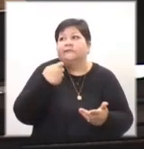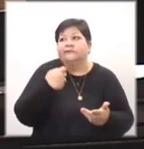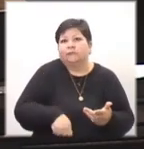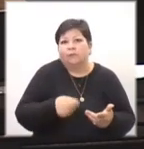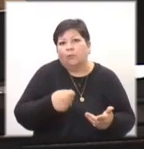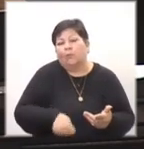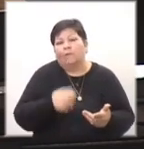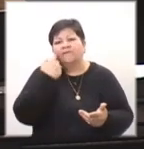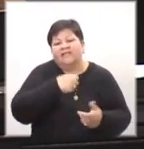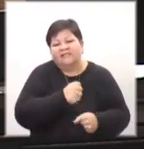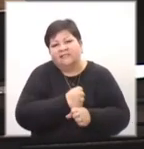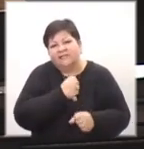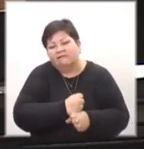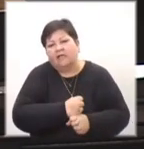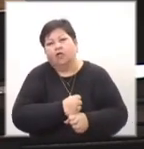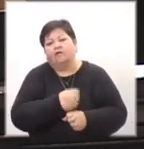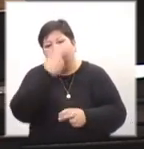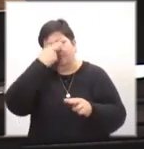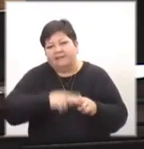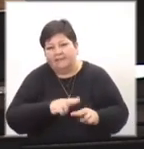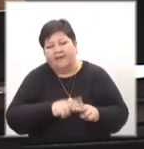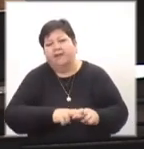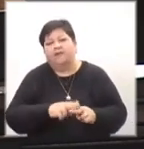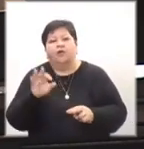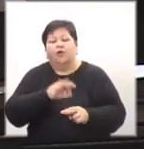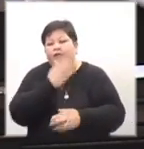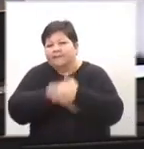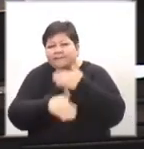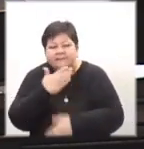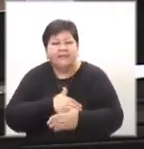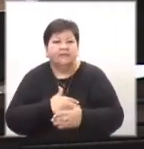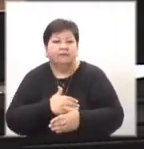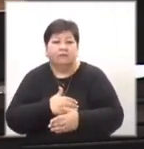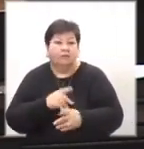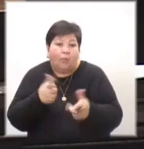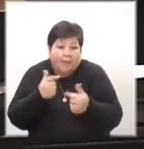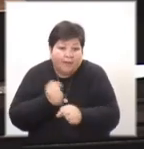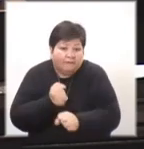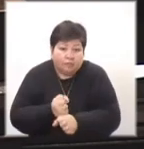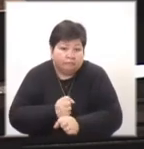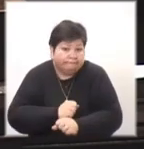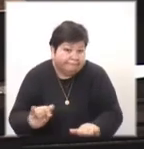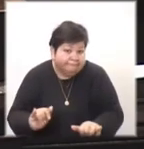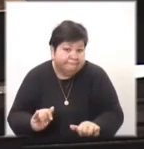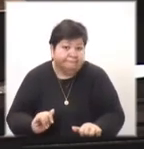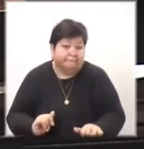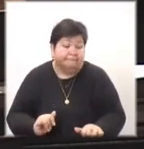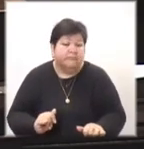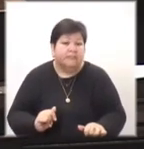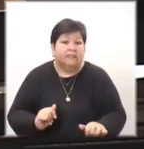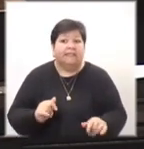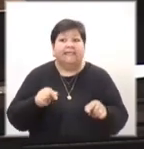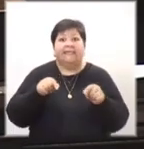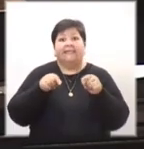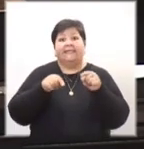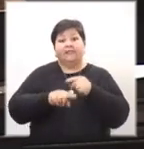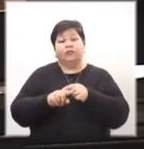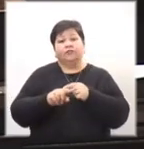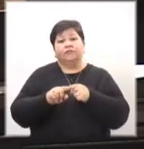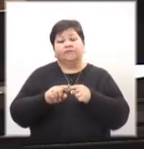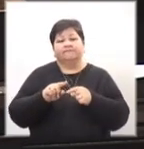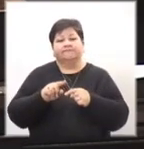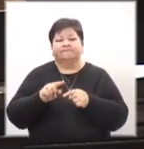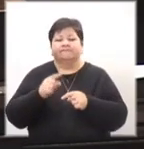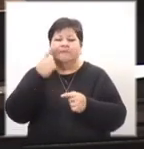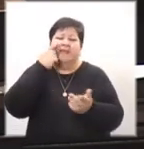enfermedad, prestaciones por discapacidad o simplemente queda desempleada. No contemplar esta evidencia es